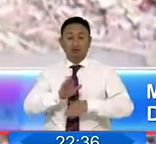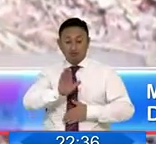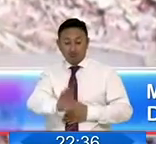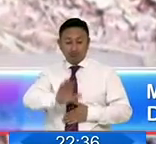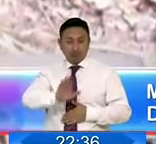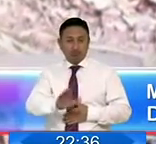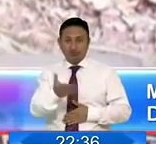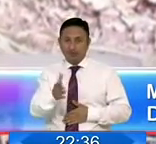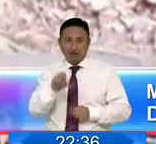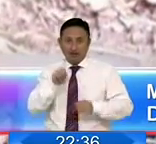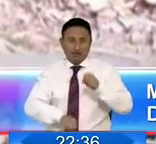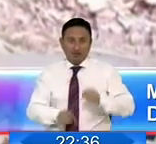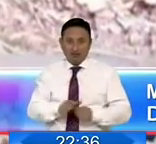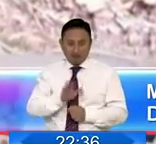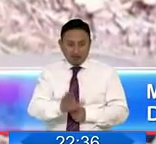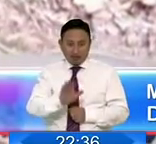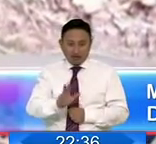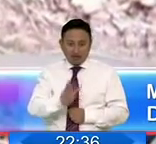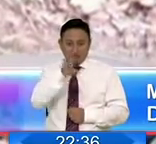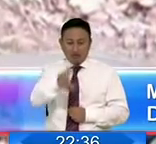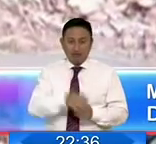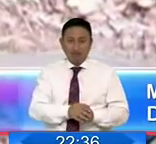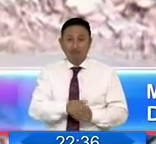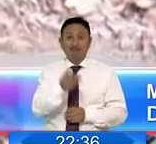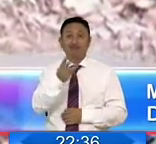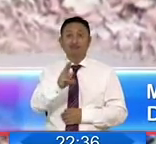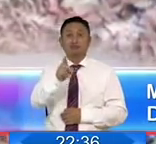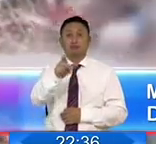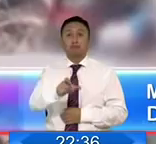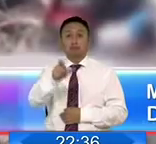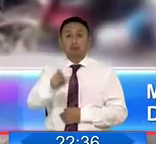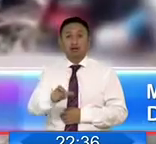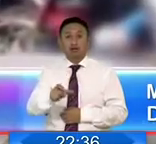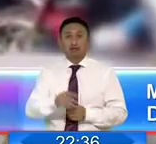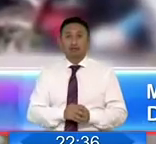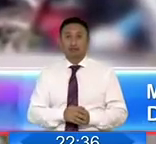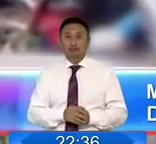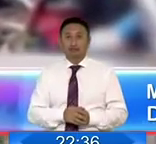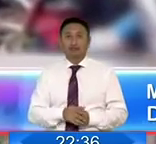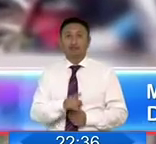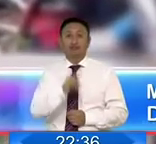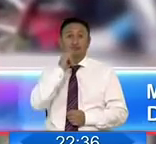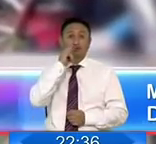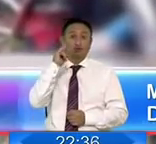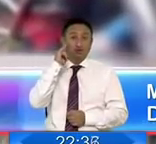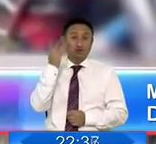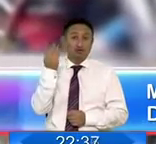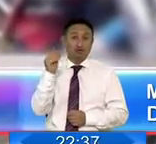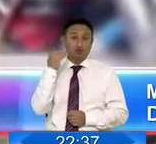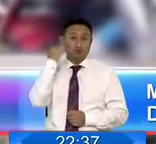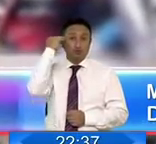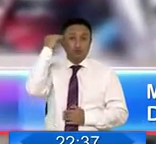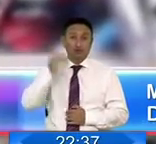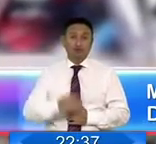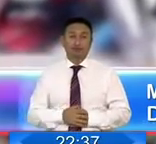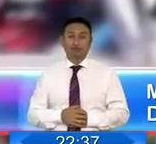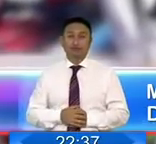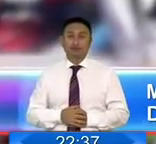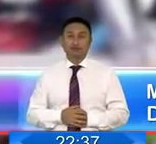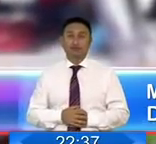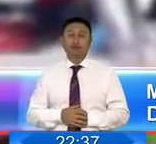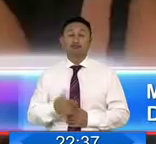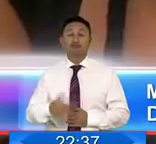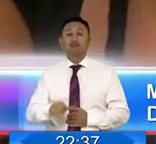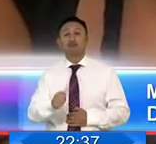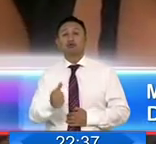frenos. Iban 16 personas en total, entre niños y adultos. Los 11